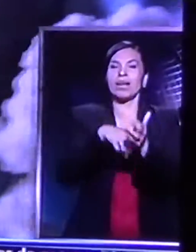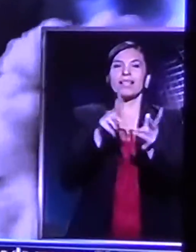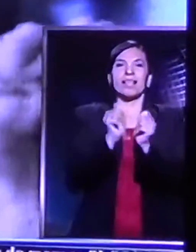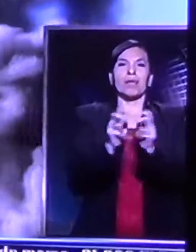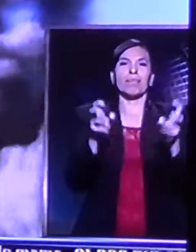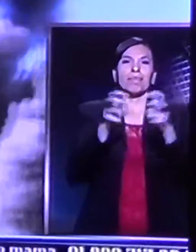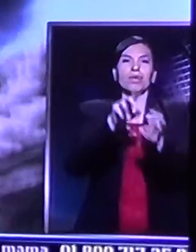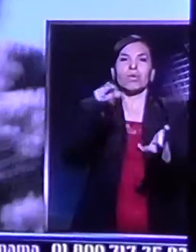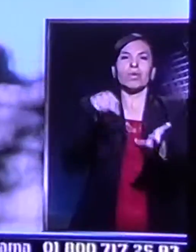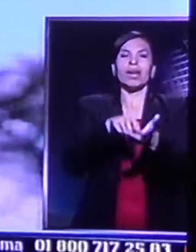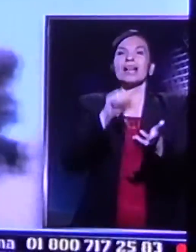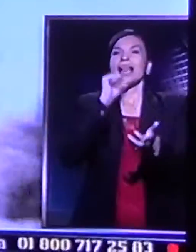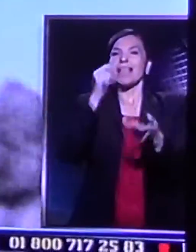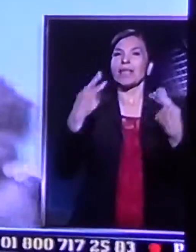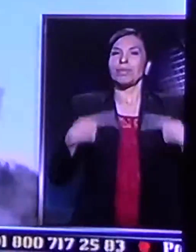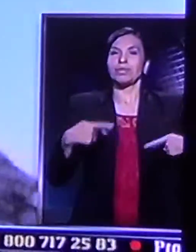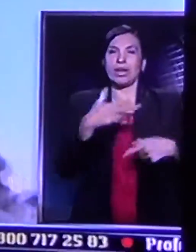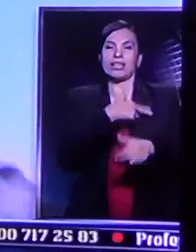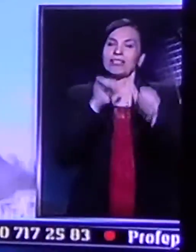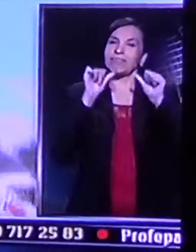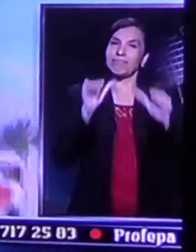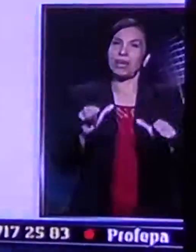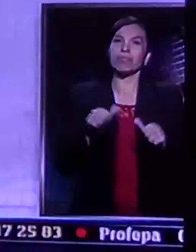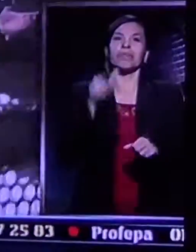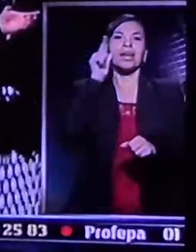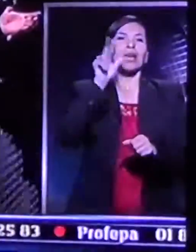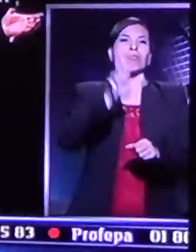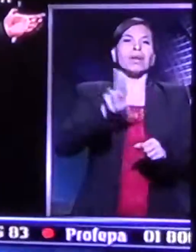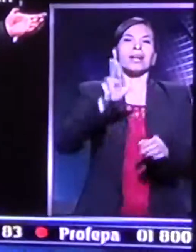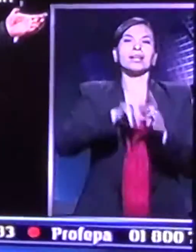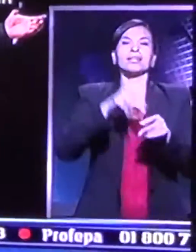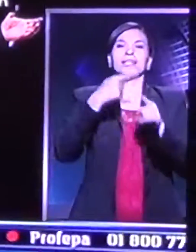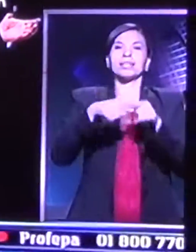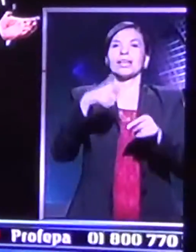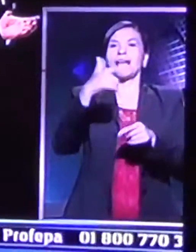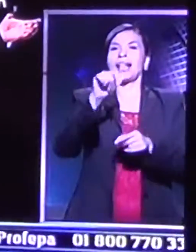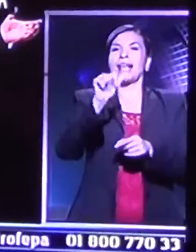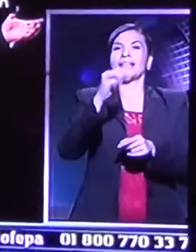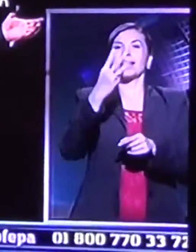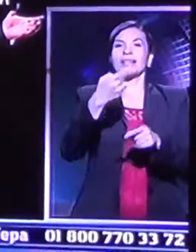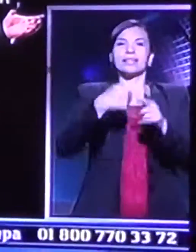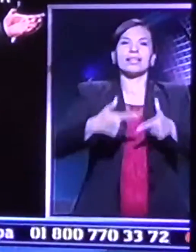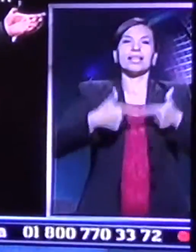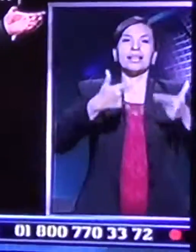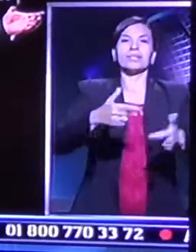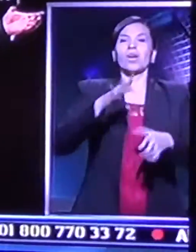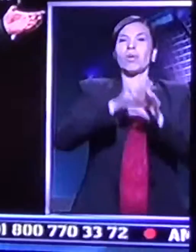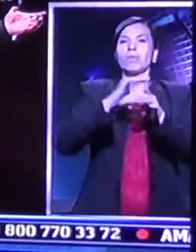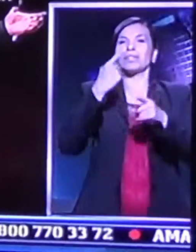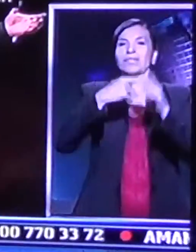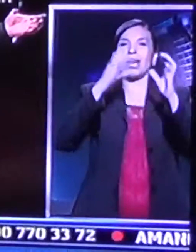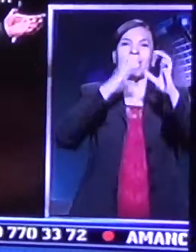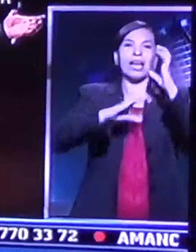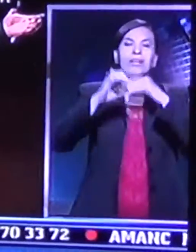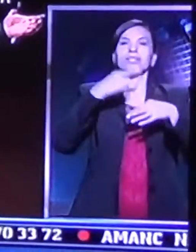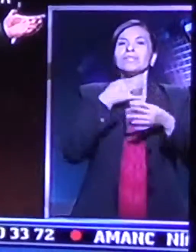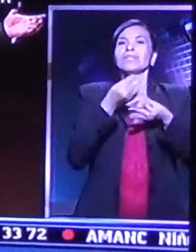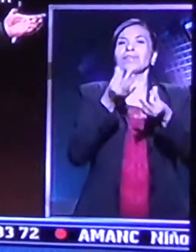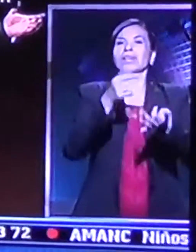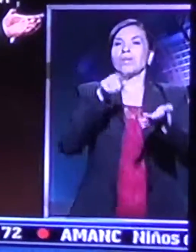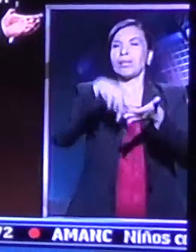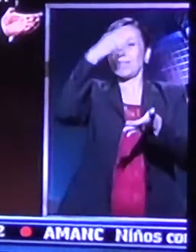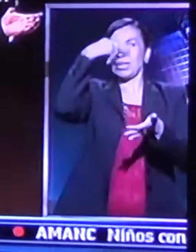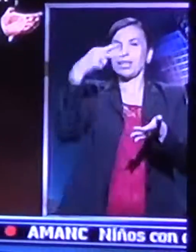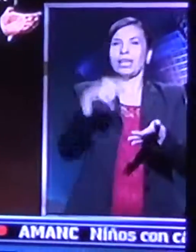no hubo lesionados, afortunadamente. Mañana martes será la gala 3 generaciones de tenores mexicanos en la sala Nezahualcóyotl de la